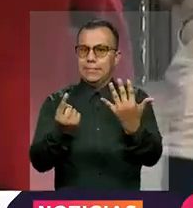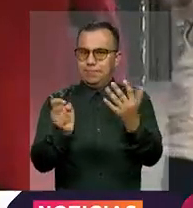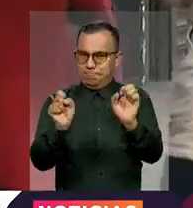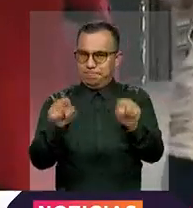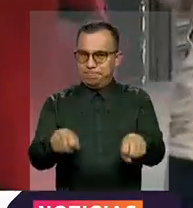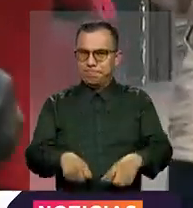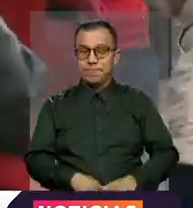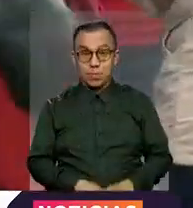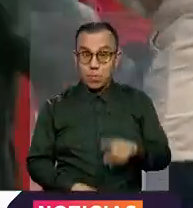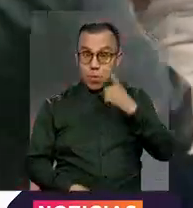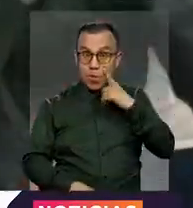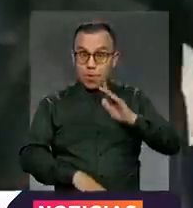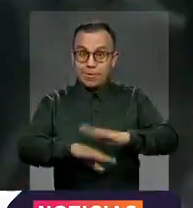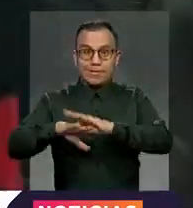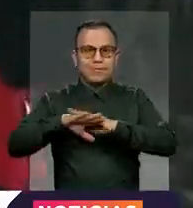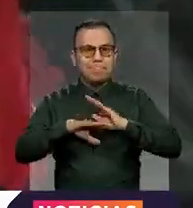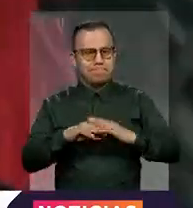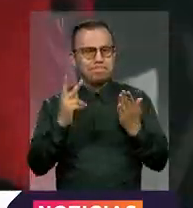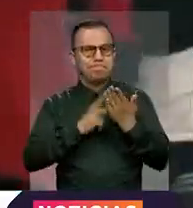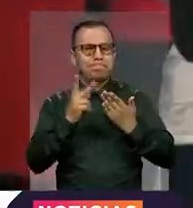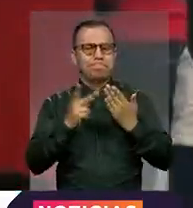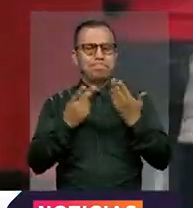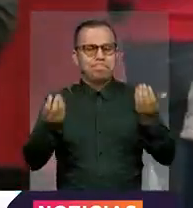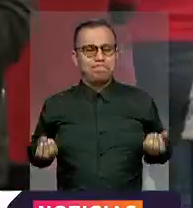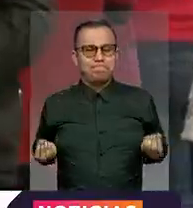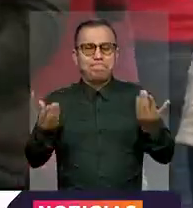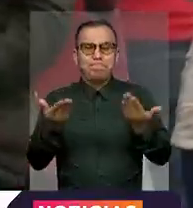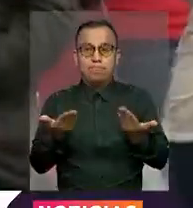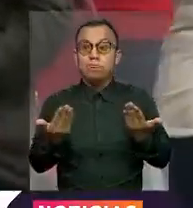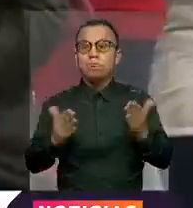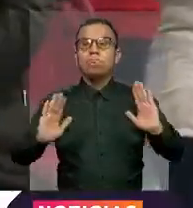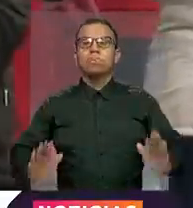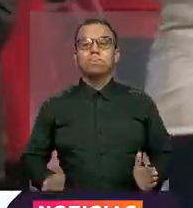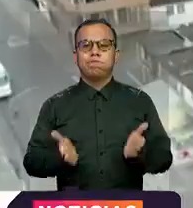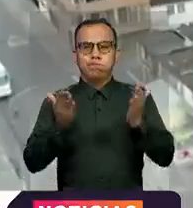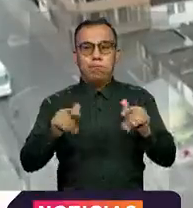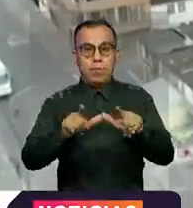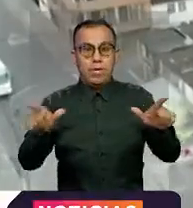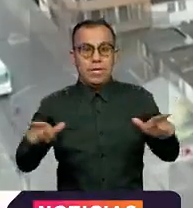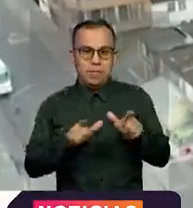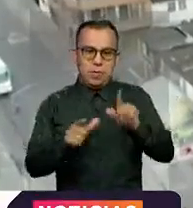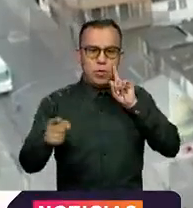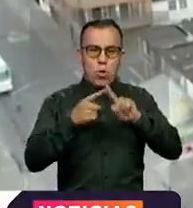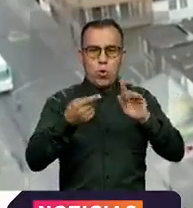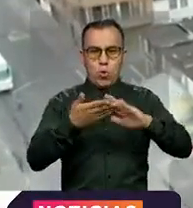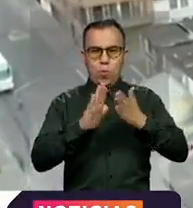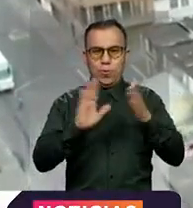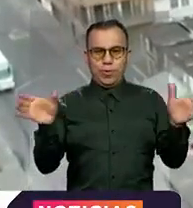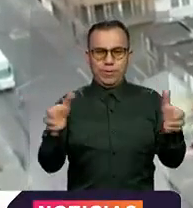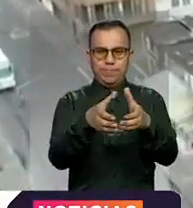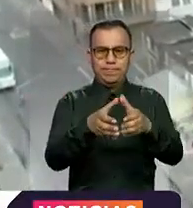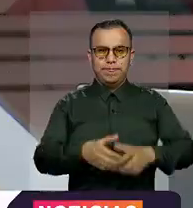iniciativas. Recuerde que los diferentes proyectos contribuyen con la mejora de los espacios para la comunidad.